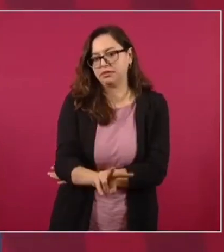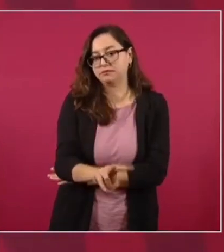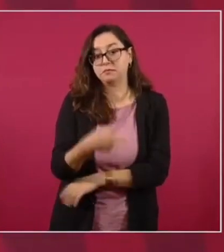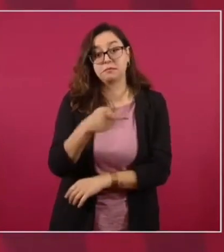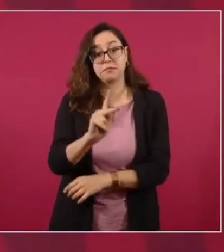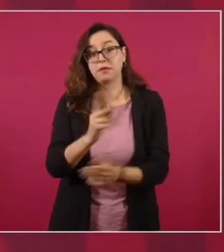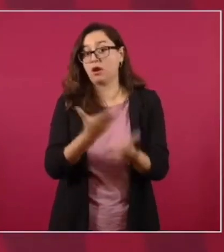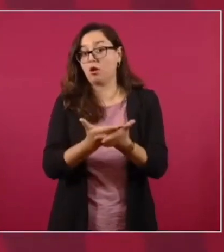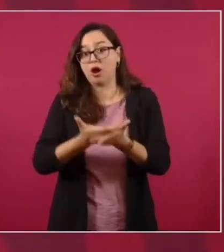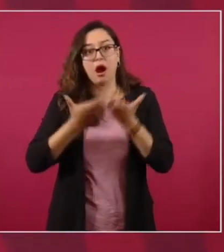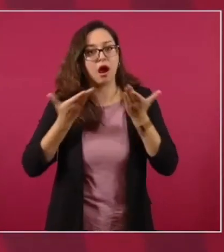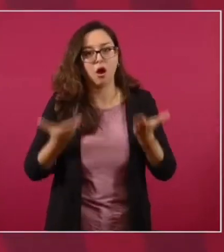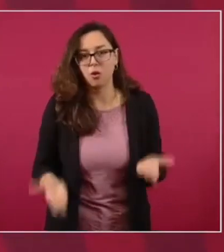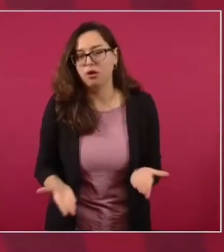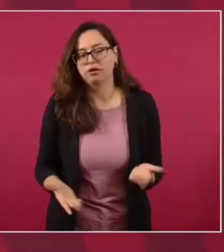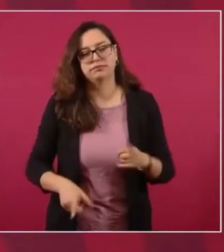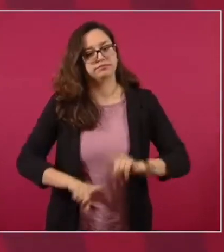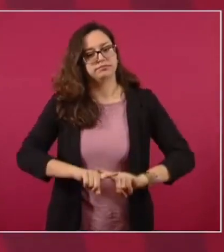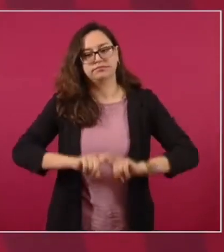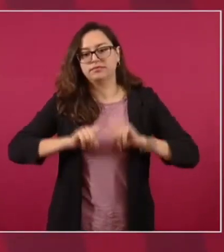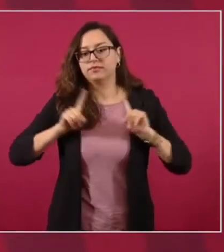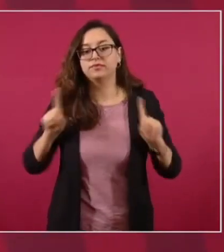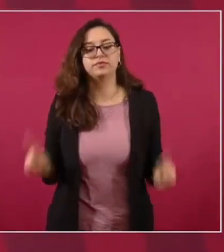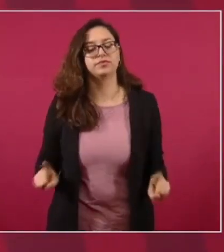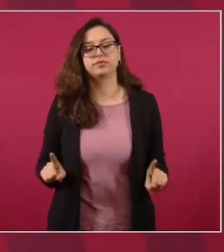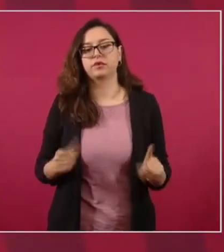pero ya no existe eso.